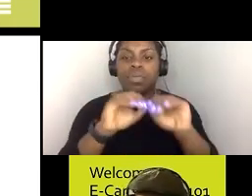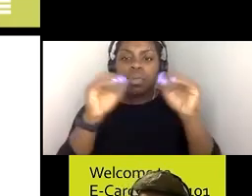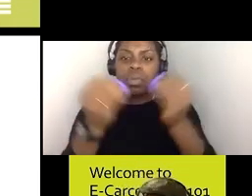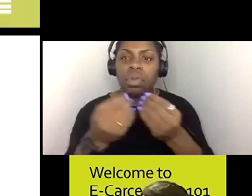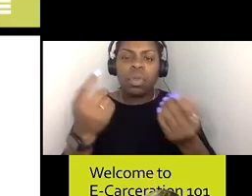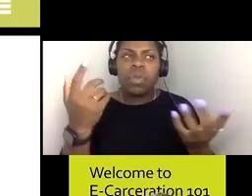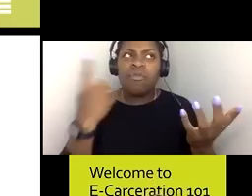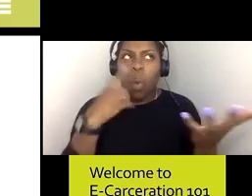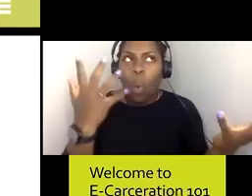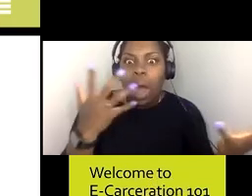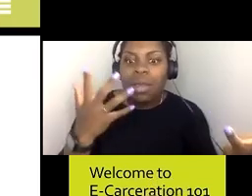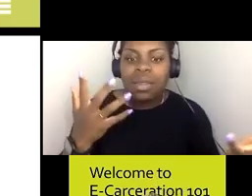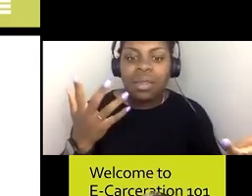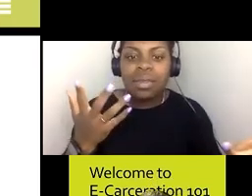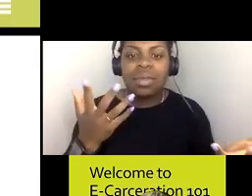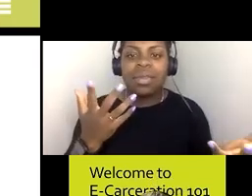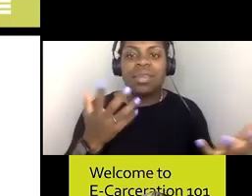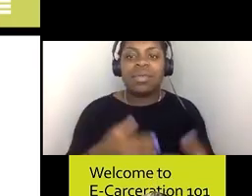¿Organizar qué para qué?